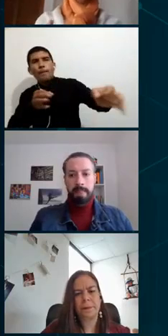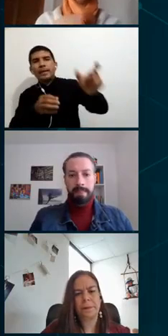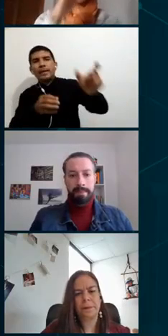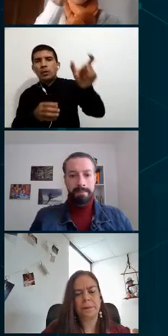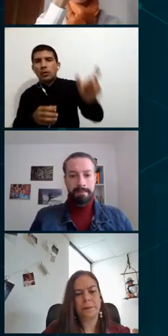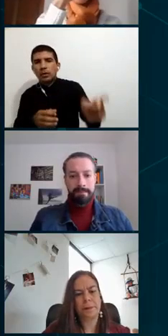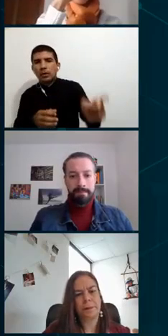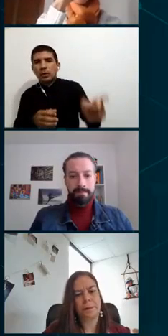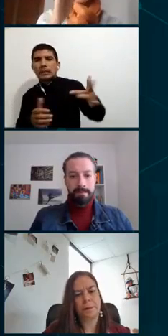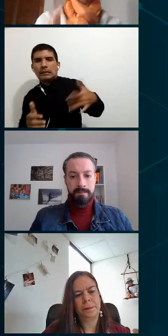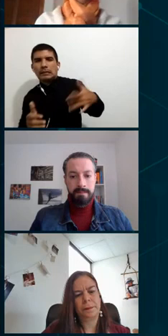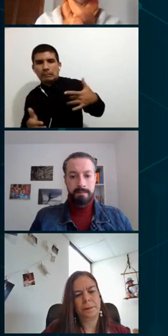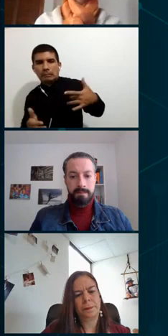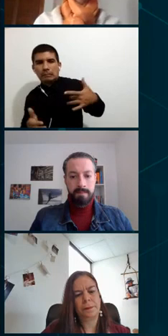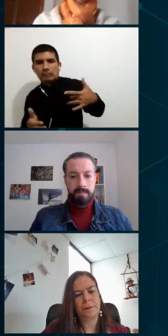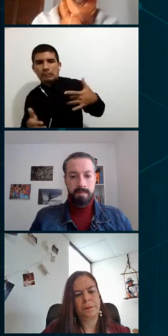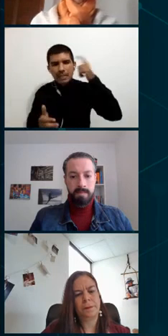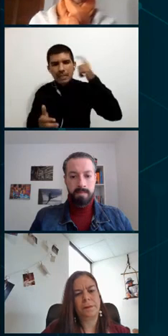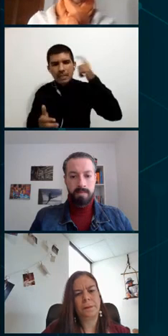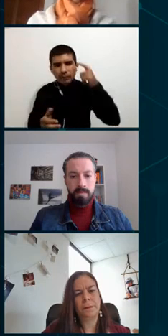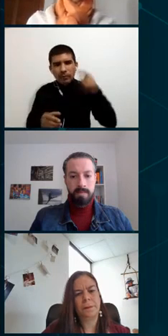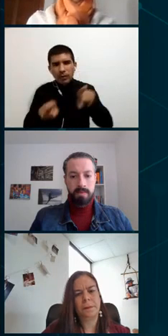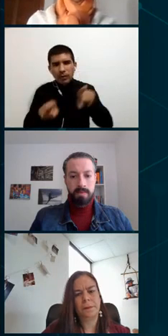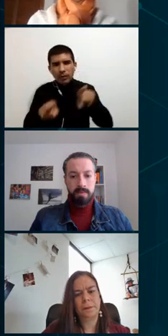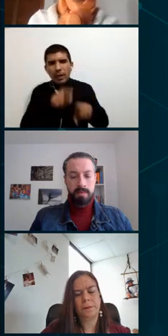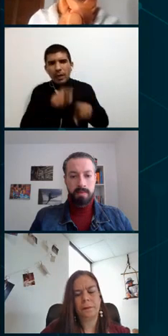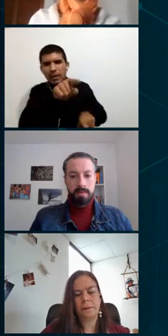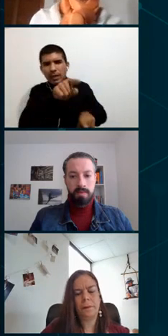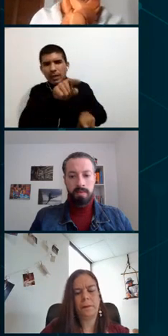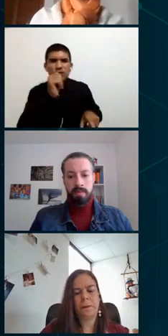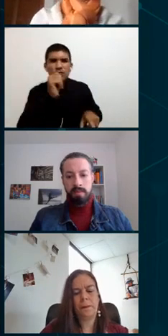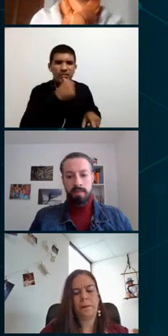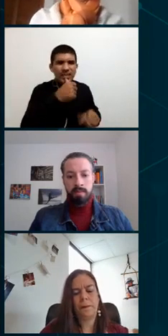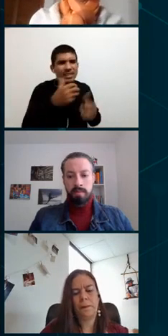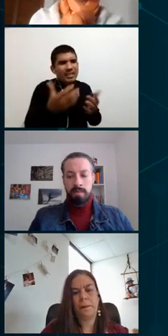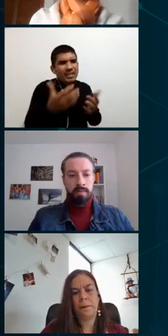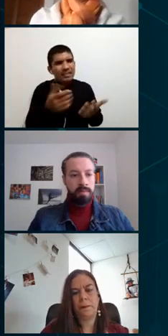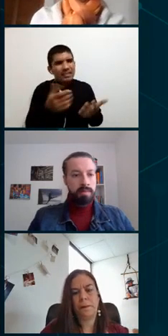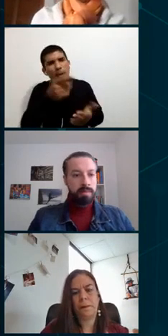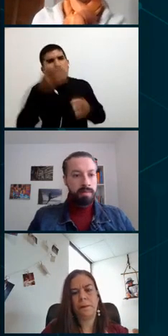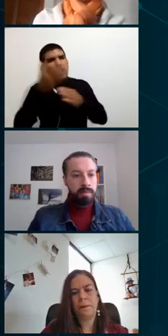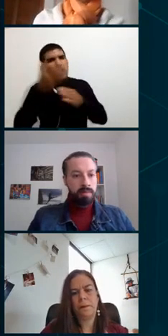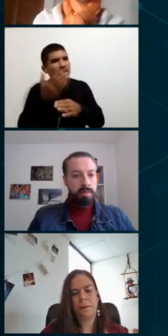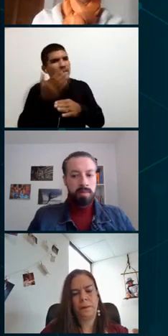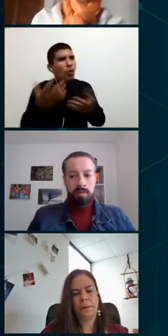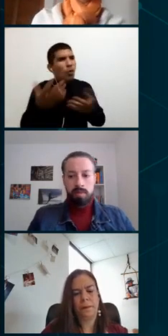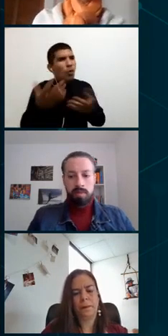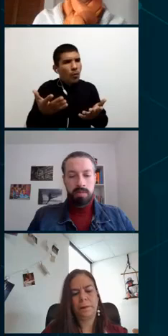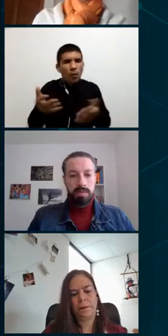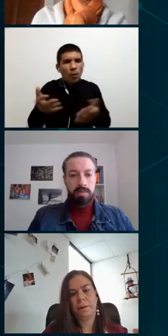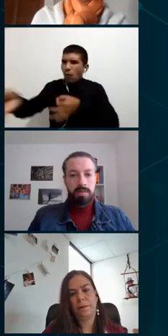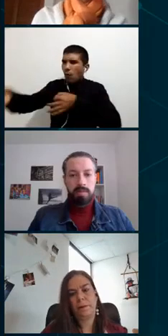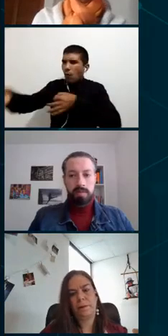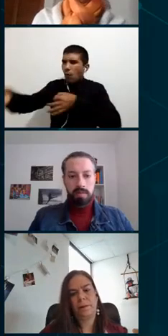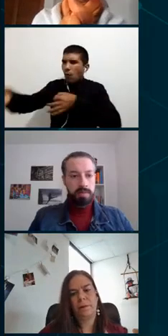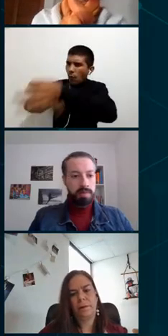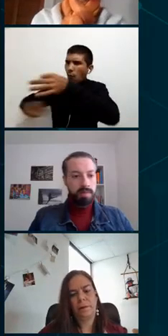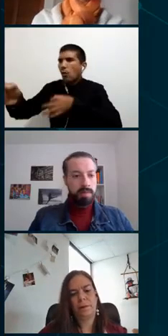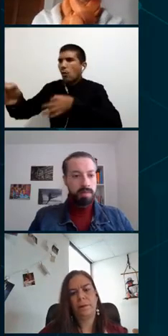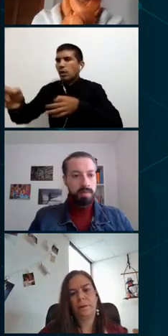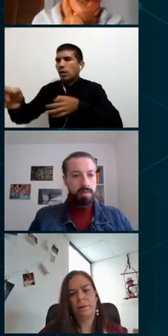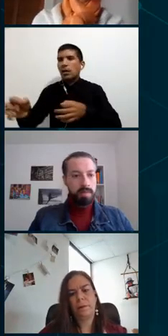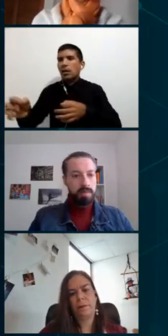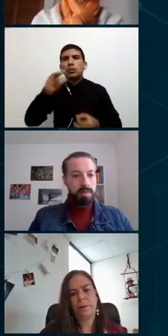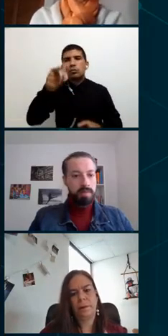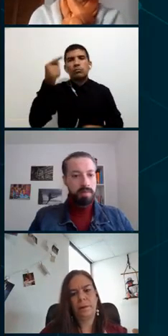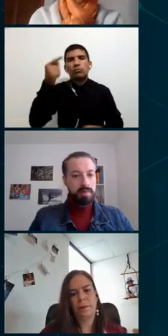necesito quitarme la creencia que yo pueda tener de que, ay, tan bobo, esa bobada que está diciendo, pues, ¿quién dijo que eso era